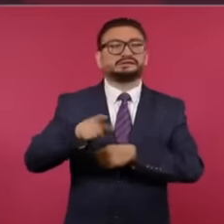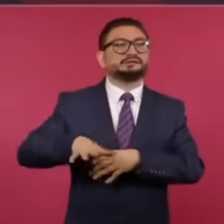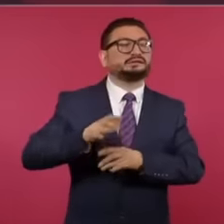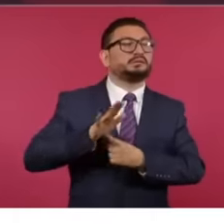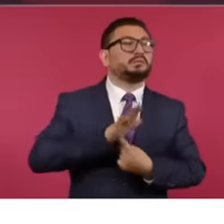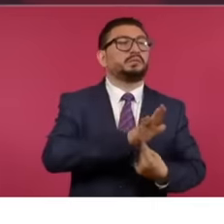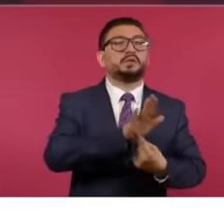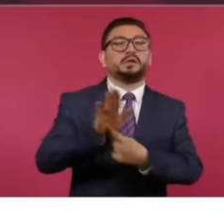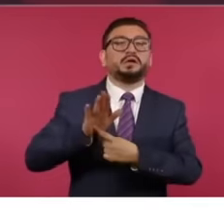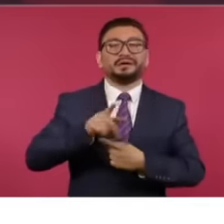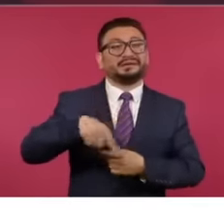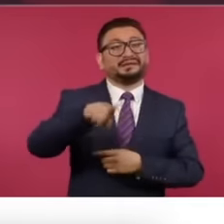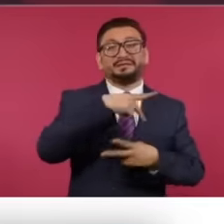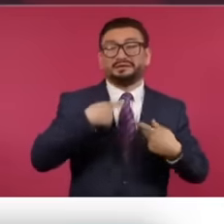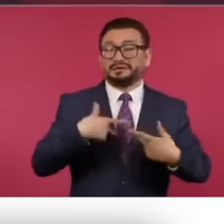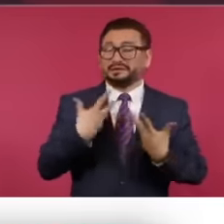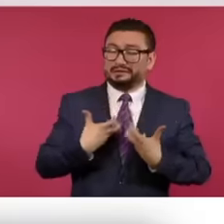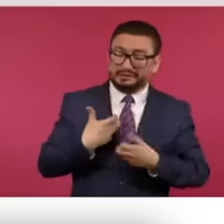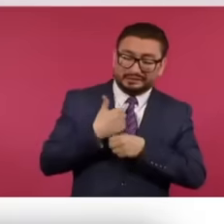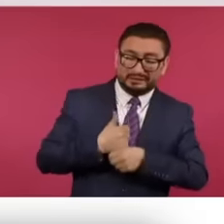por cuestiones